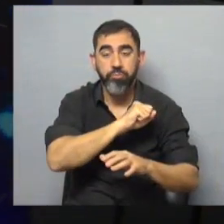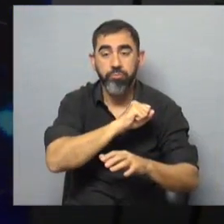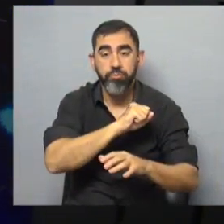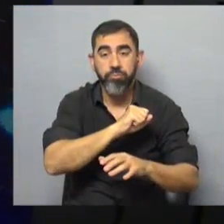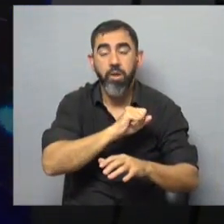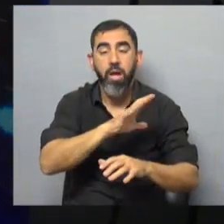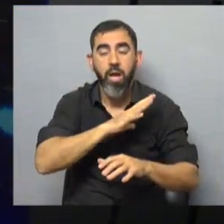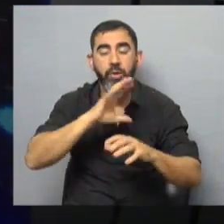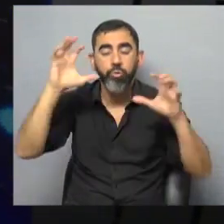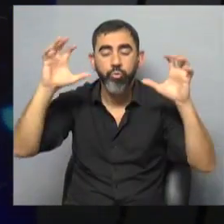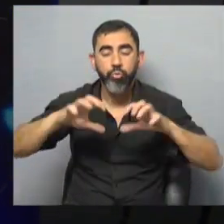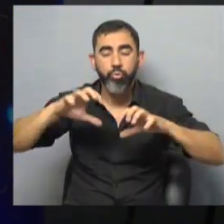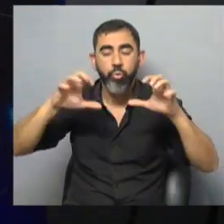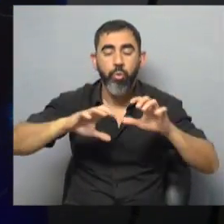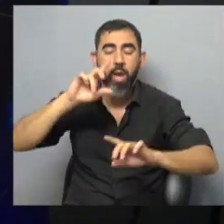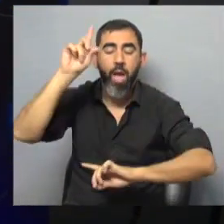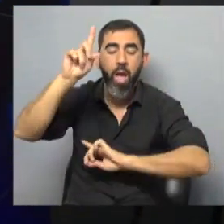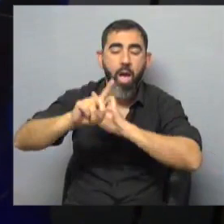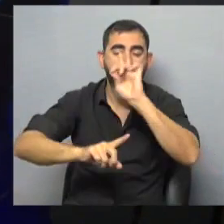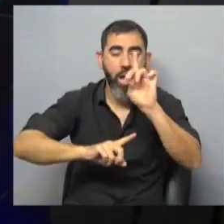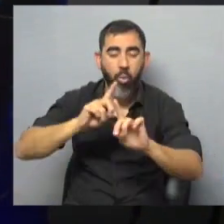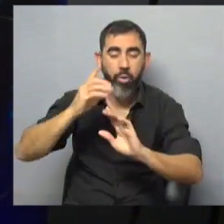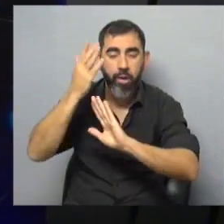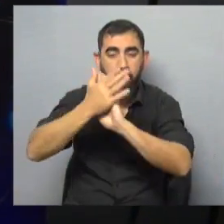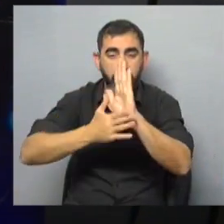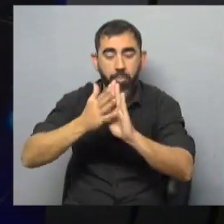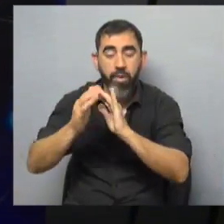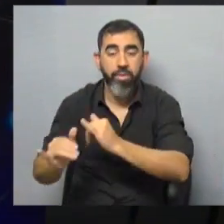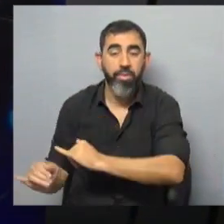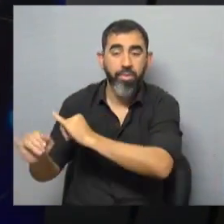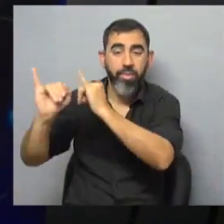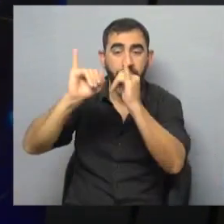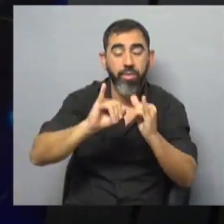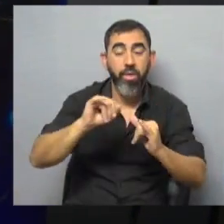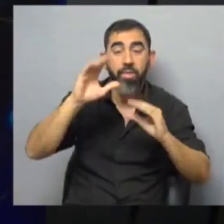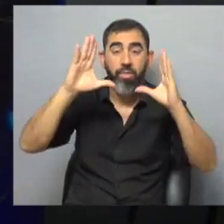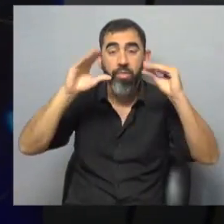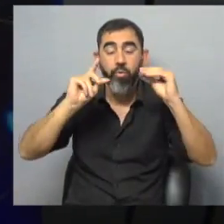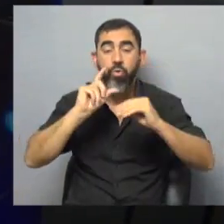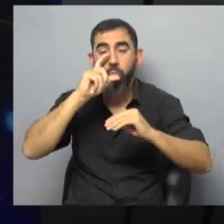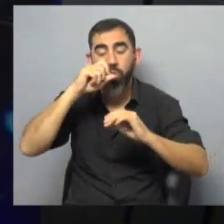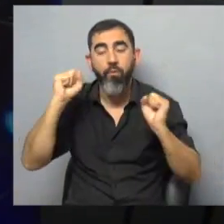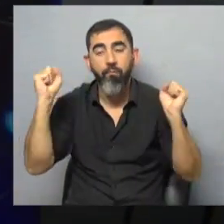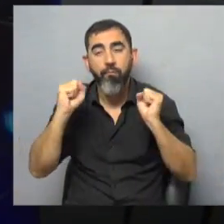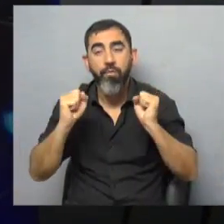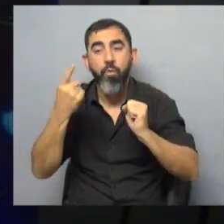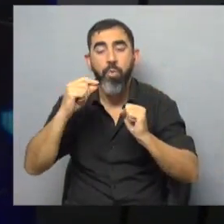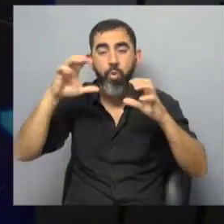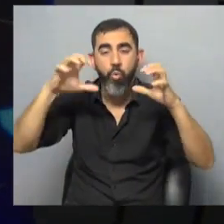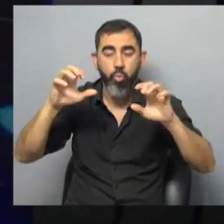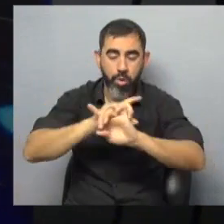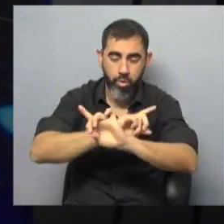se esperan precipitaciones aisladas en todo el país durante el día, la noche en Montevideo estará fresca, pero, según dicen, no va a